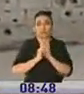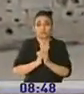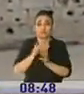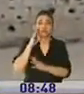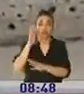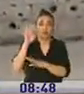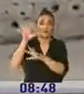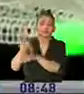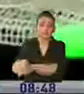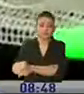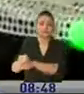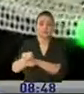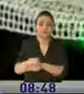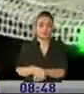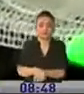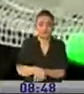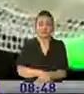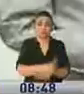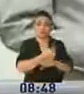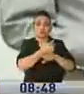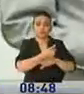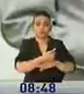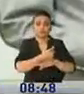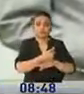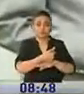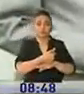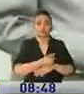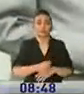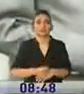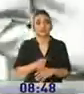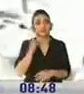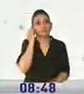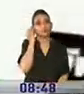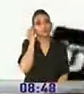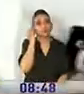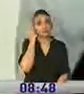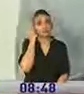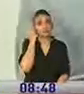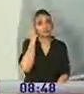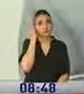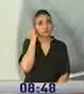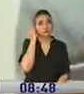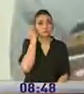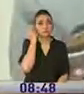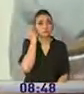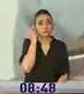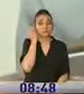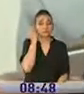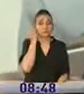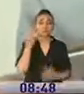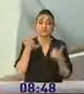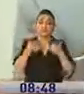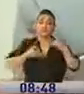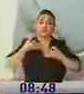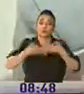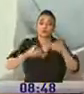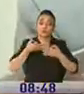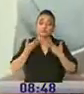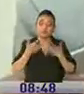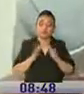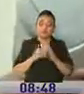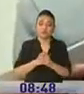al invasor, quien fue puesto a órdenes de la fiscalía. Bueno, va a ser sometido a una audiencia de calificación de flagrancias